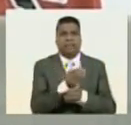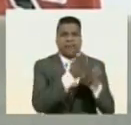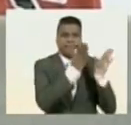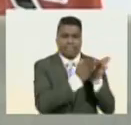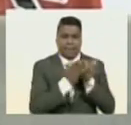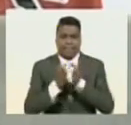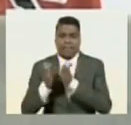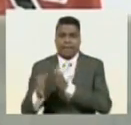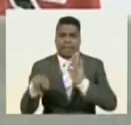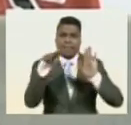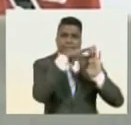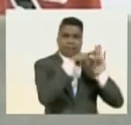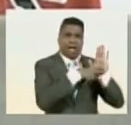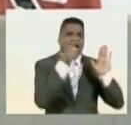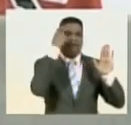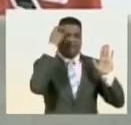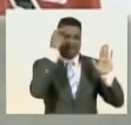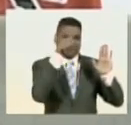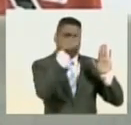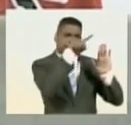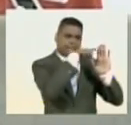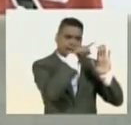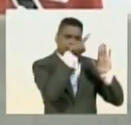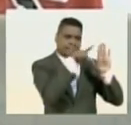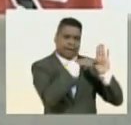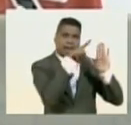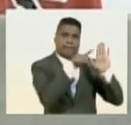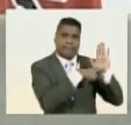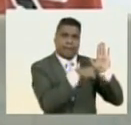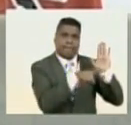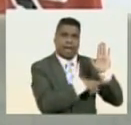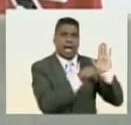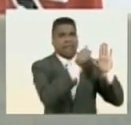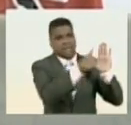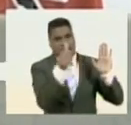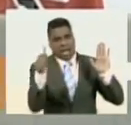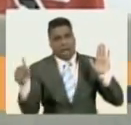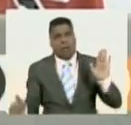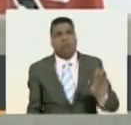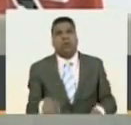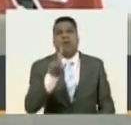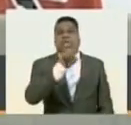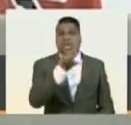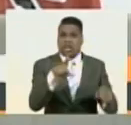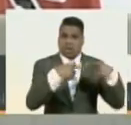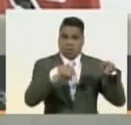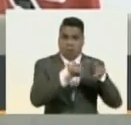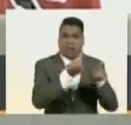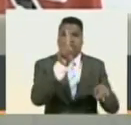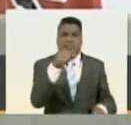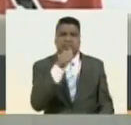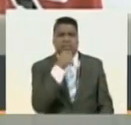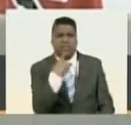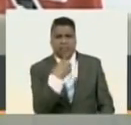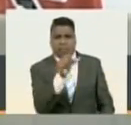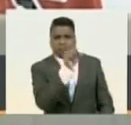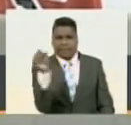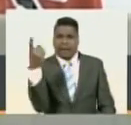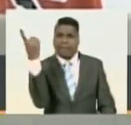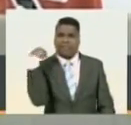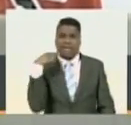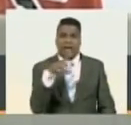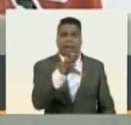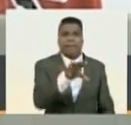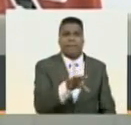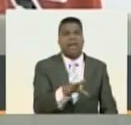nuestros cronogramas. Así pues, así como anunciamos la semana pasada el cronograma para la elección